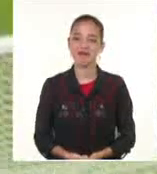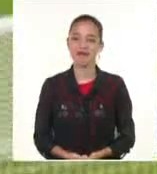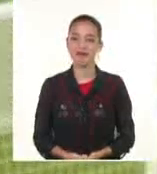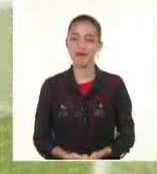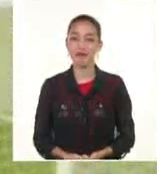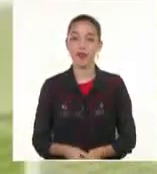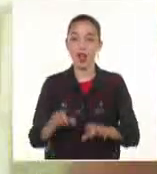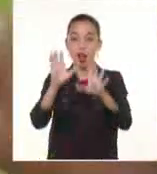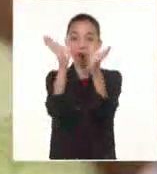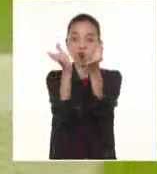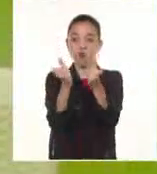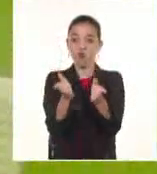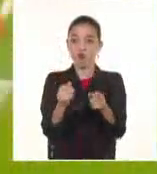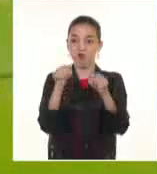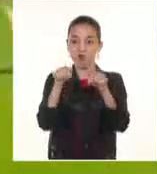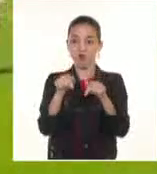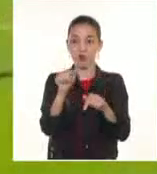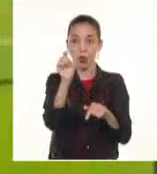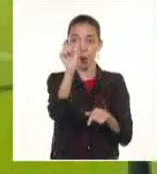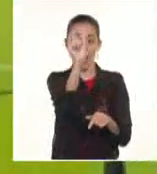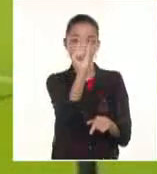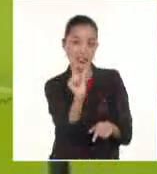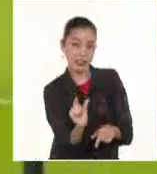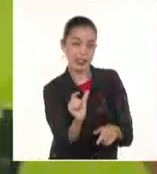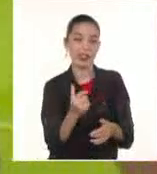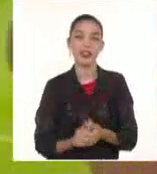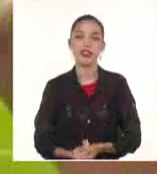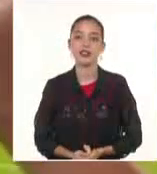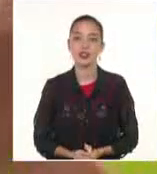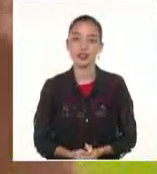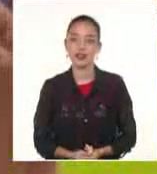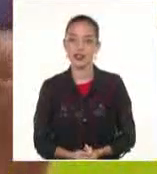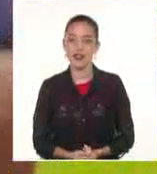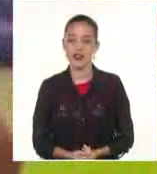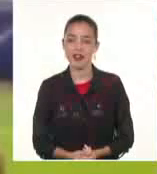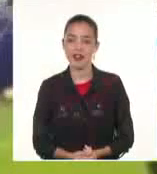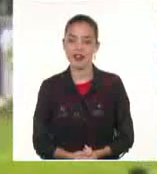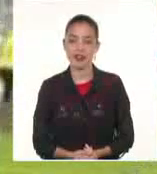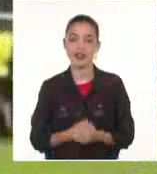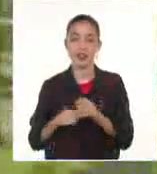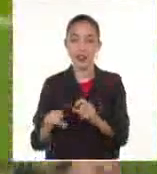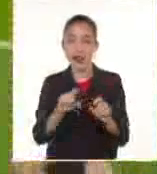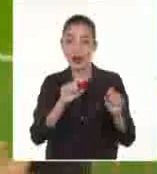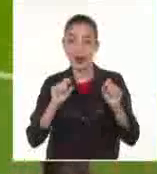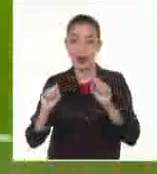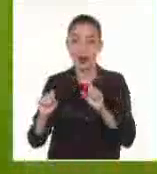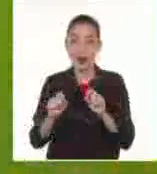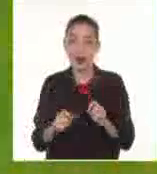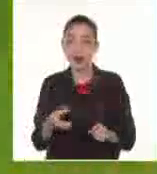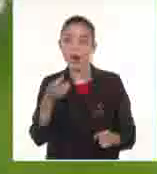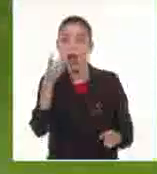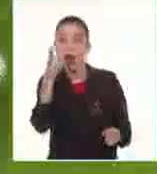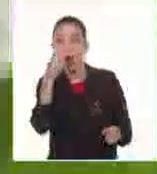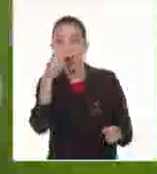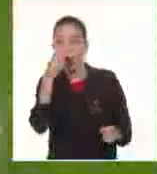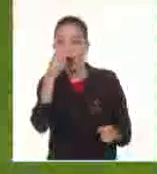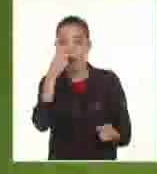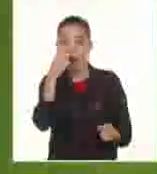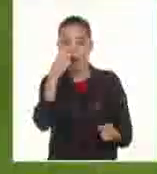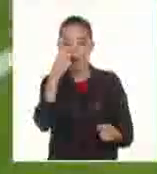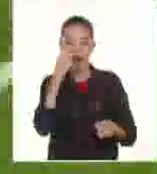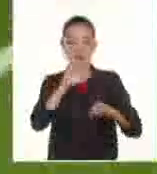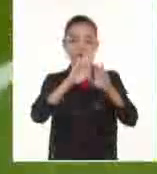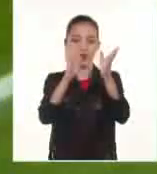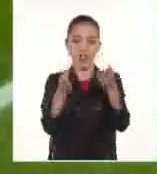tomaron una ventaja en el minuto 21 que sostuvieron durante todo el choque, cuando el turco Kenan Yildiz quebró el arco rival gracias a